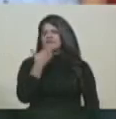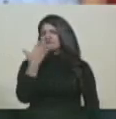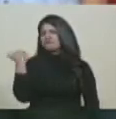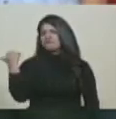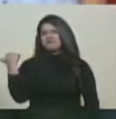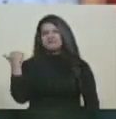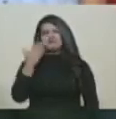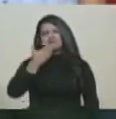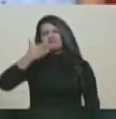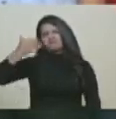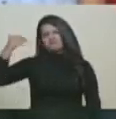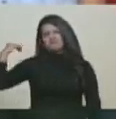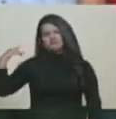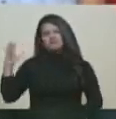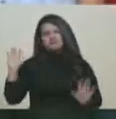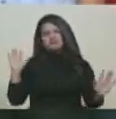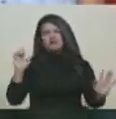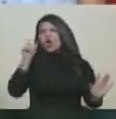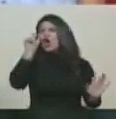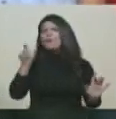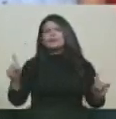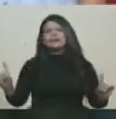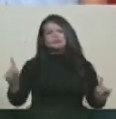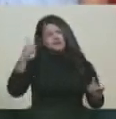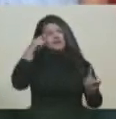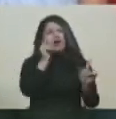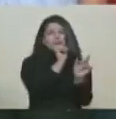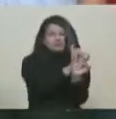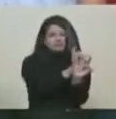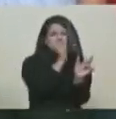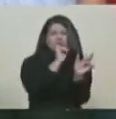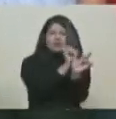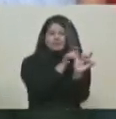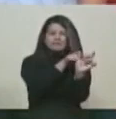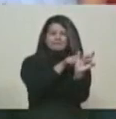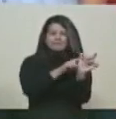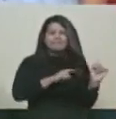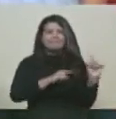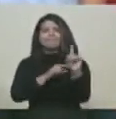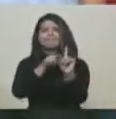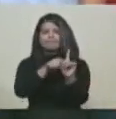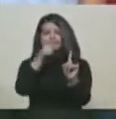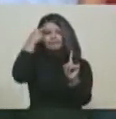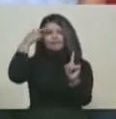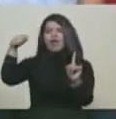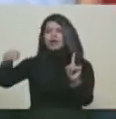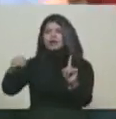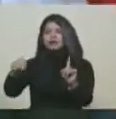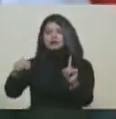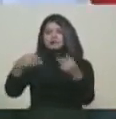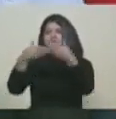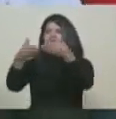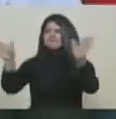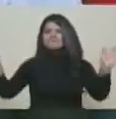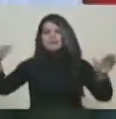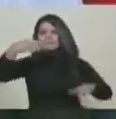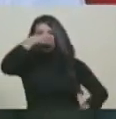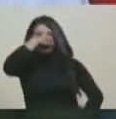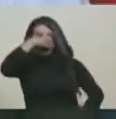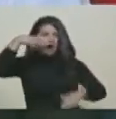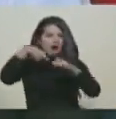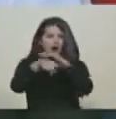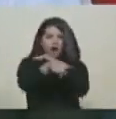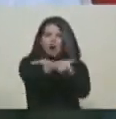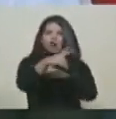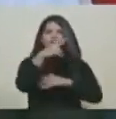tiempo y ganó este personaje nefasto para el Estado Táchira. El paramilitarismo se instauró en el Estado